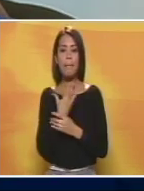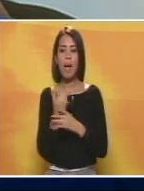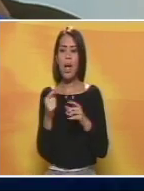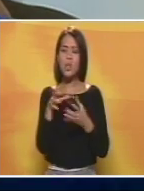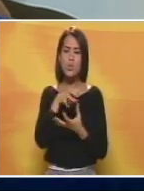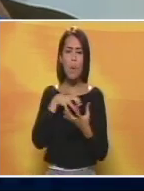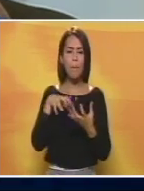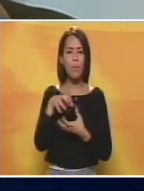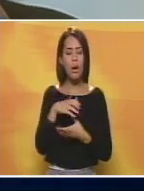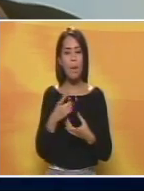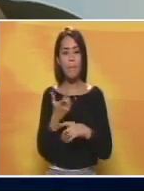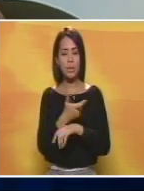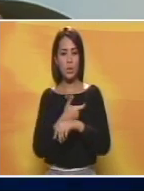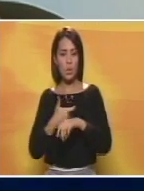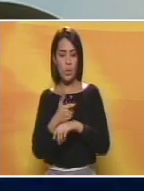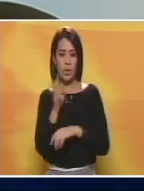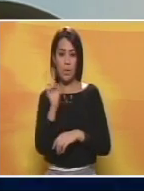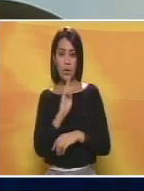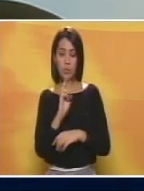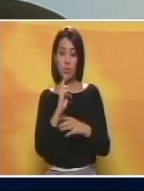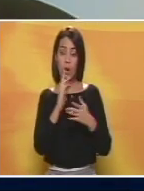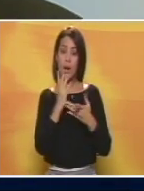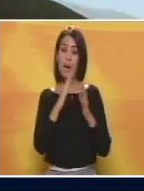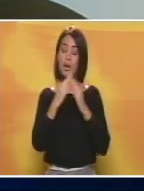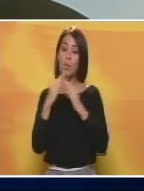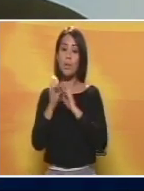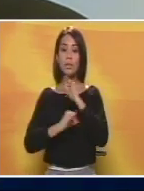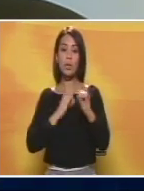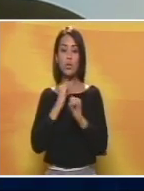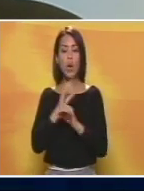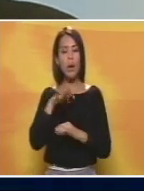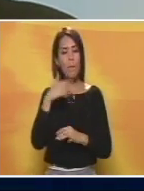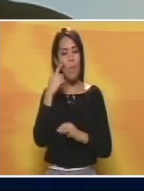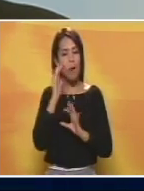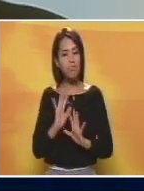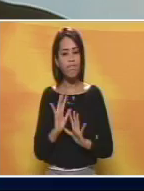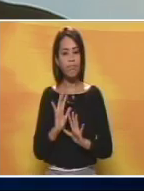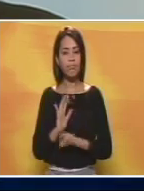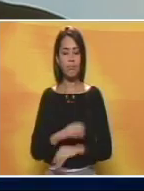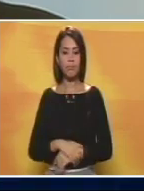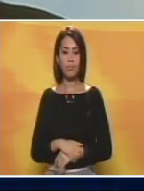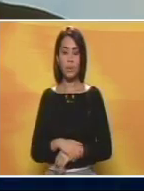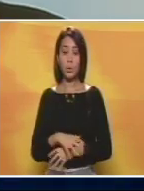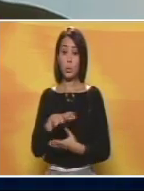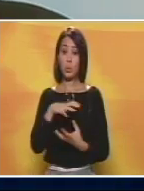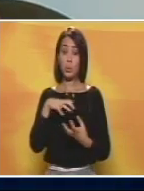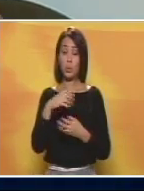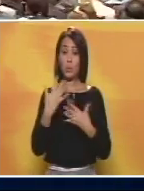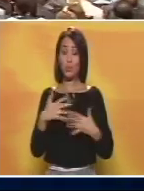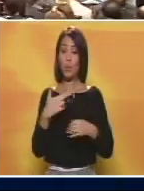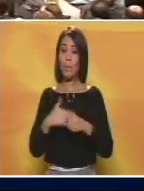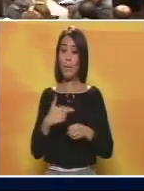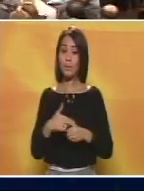está dando entre el gobierno de Venezuela y la comunidad internacional, que podría traer un desenlace de embargo petrolero.